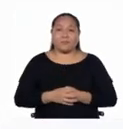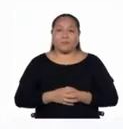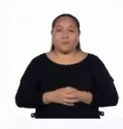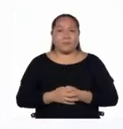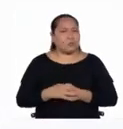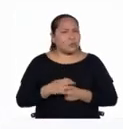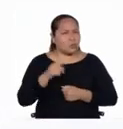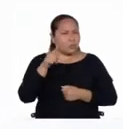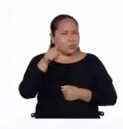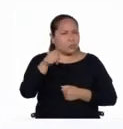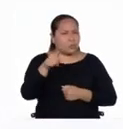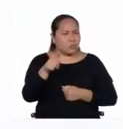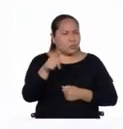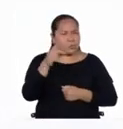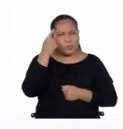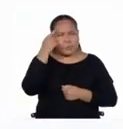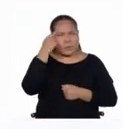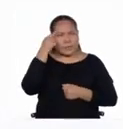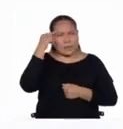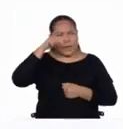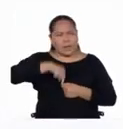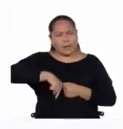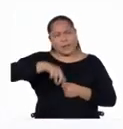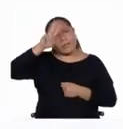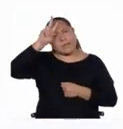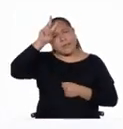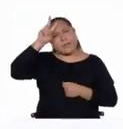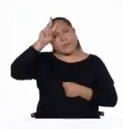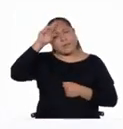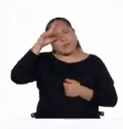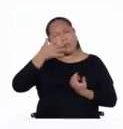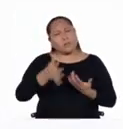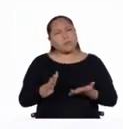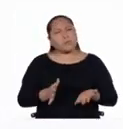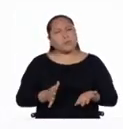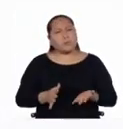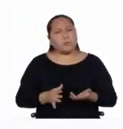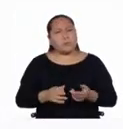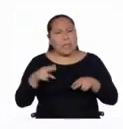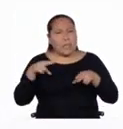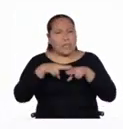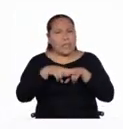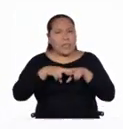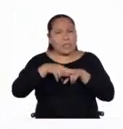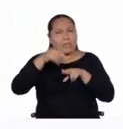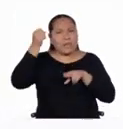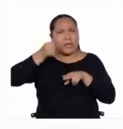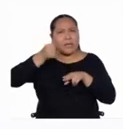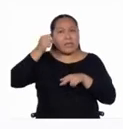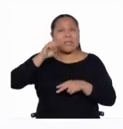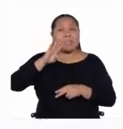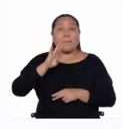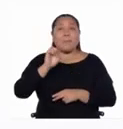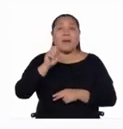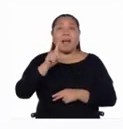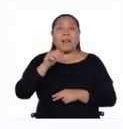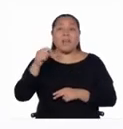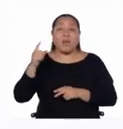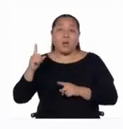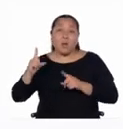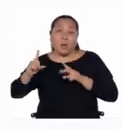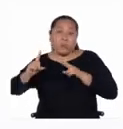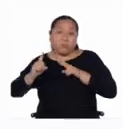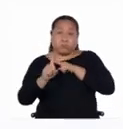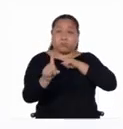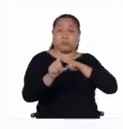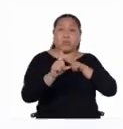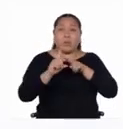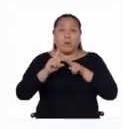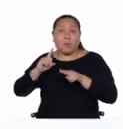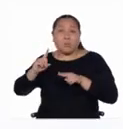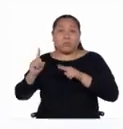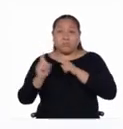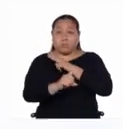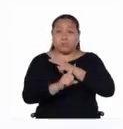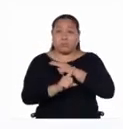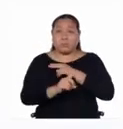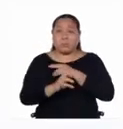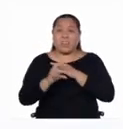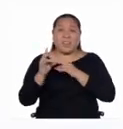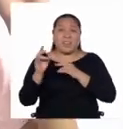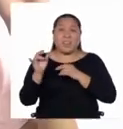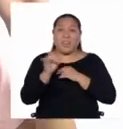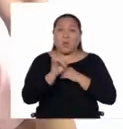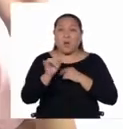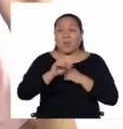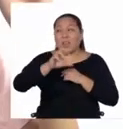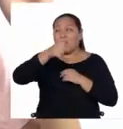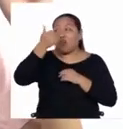tú crees que en el Perú lleguen a haber trenes bala tan modernos y veloces como en otras partes del